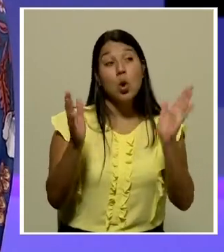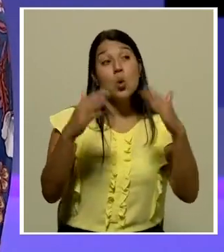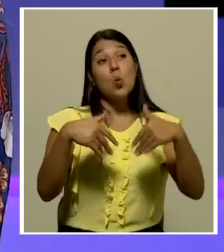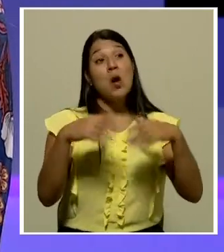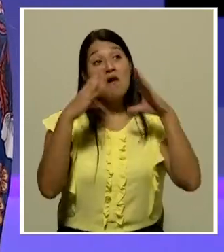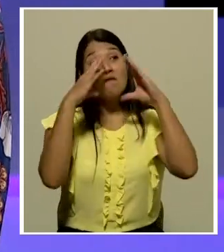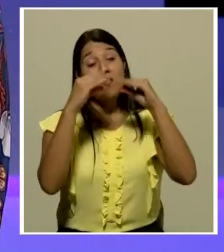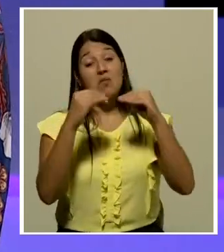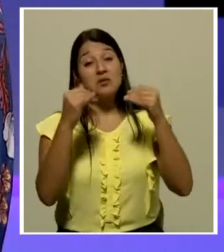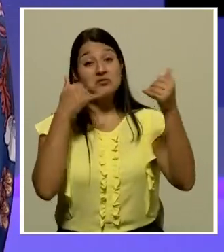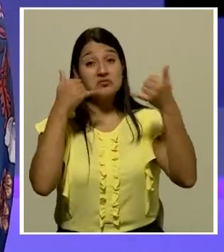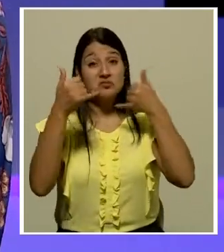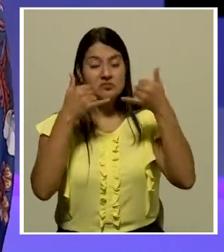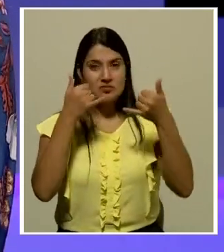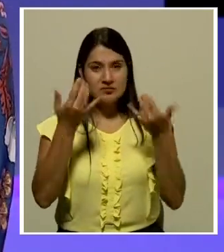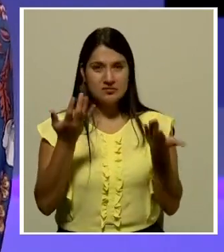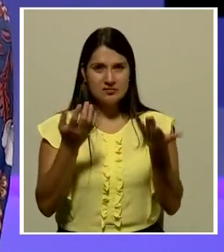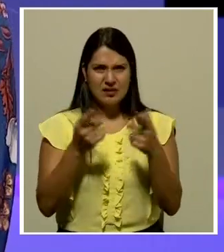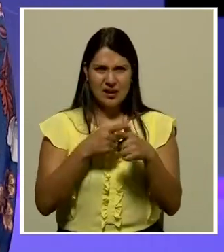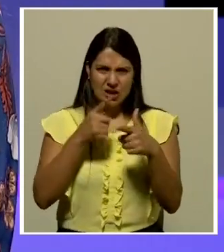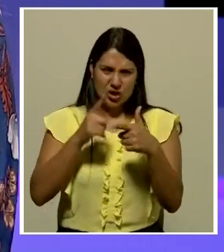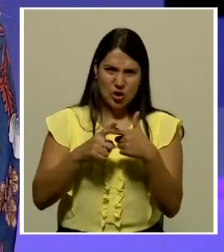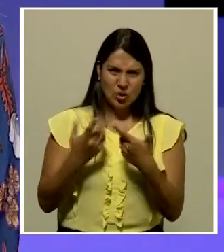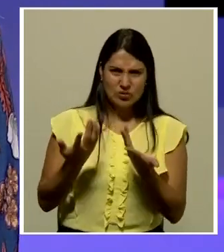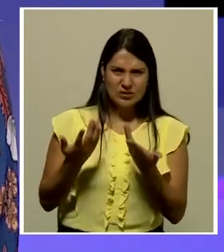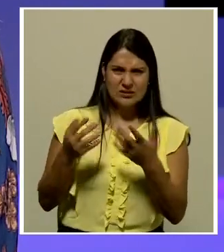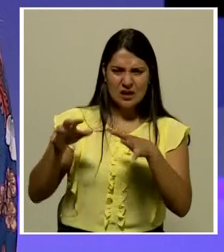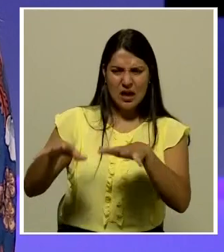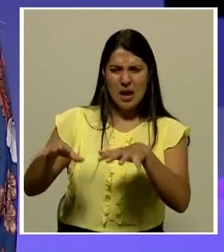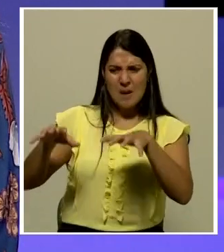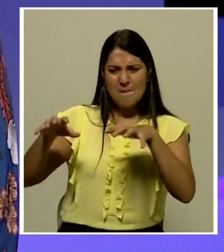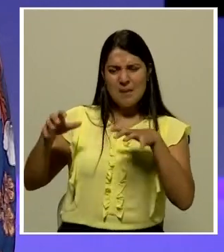cuerpo de magistrados para hacerle caso o no a la Fiscalía?